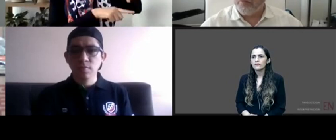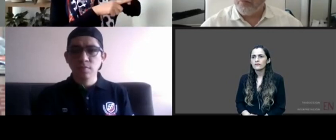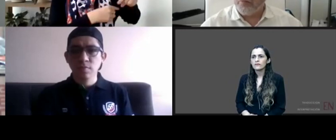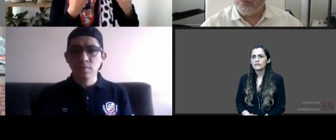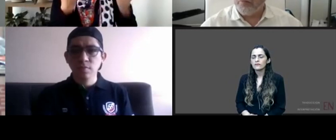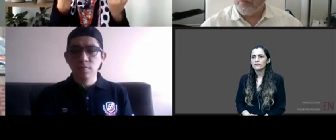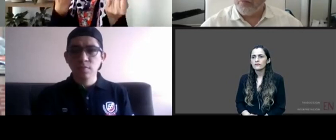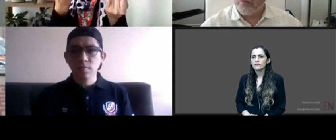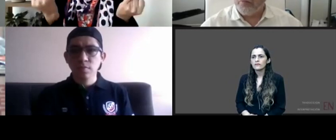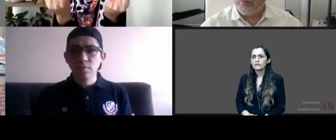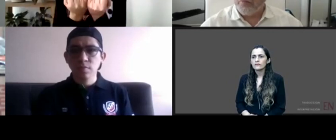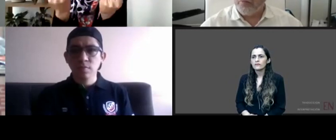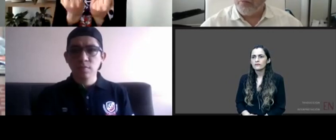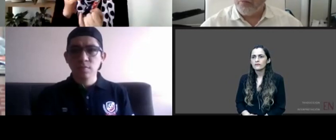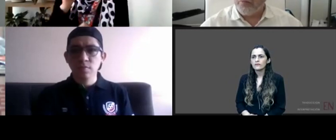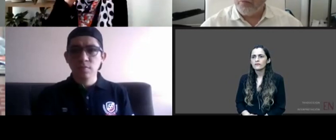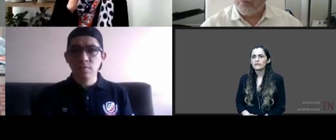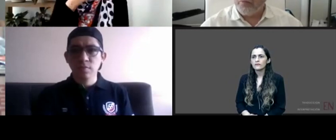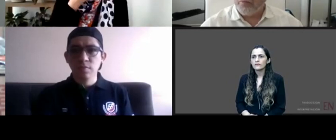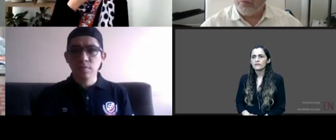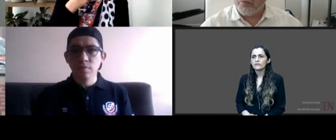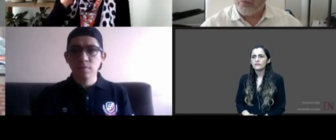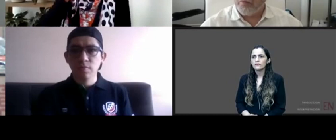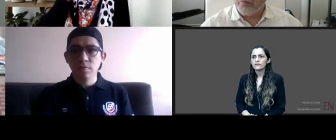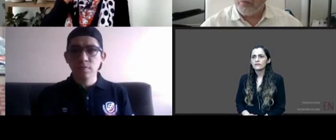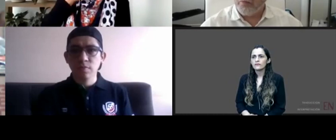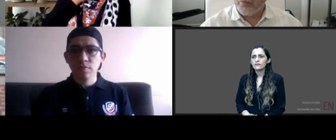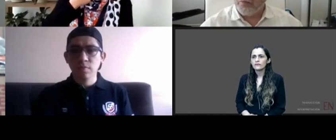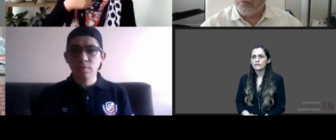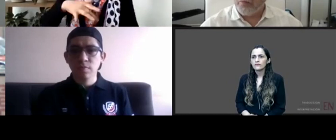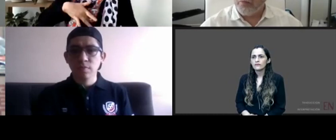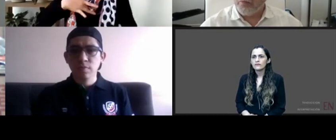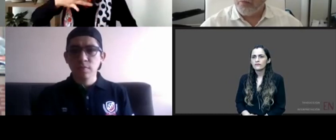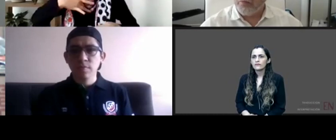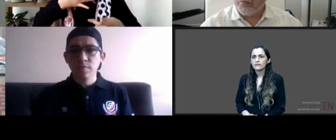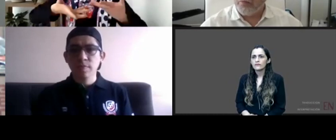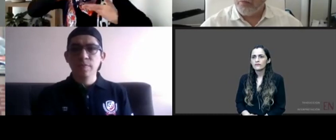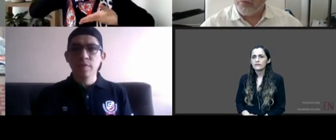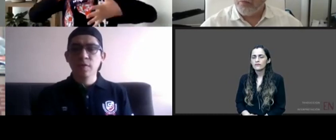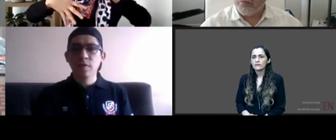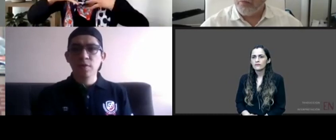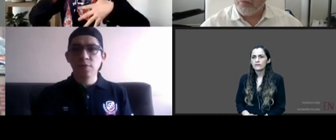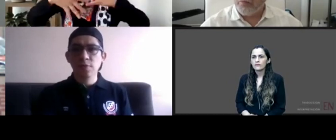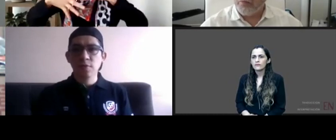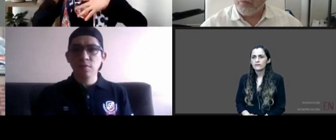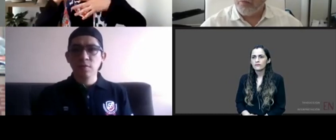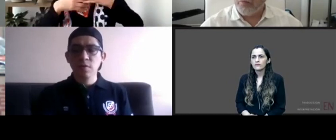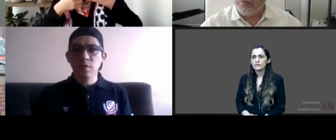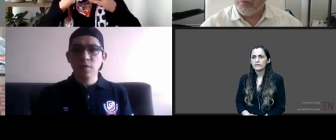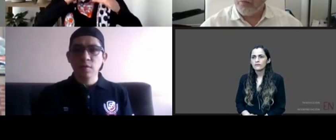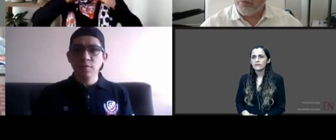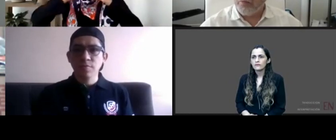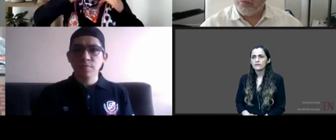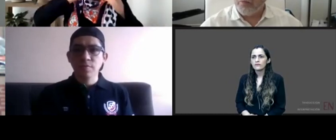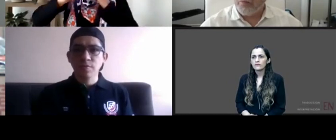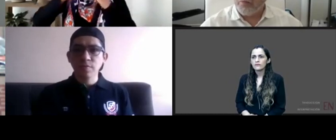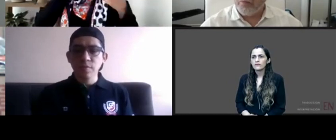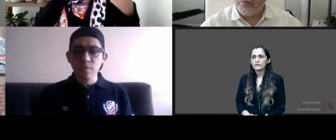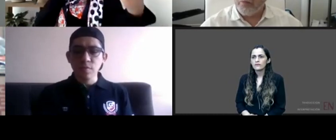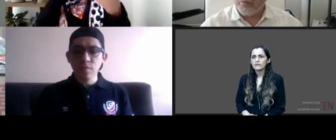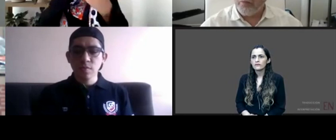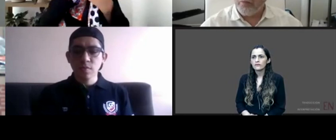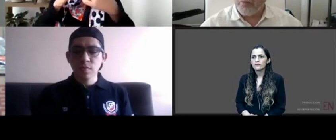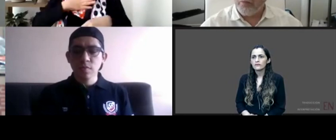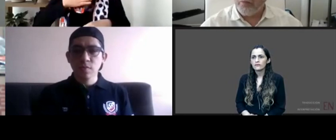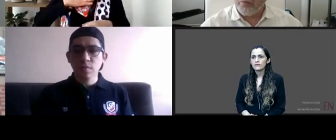van desenvolviendo en esta comunidad. Sí hay algunas que son comunes a las de las personas oyentes, pero